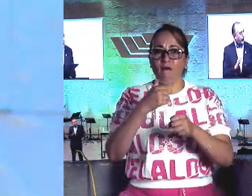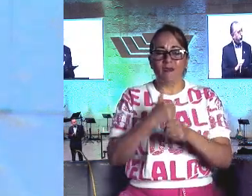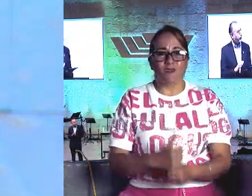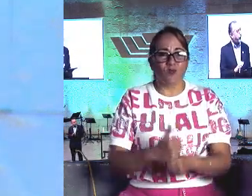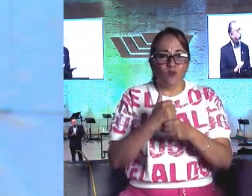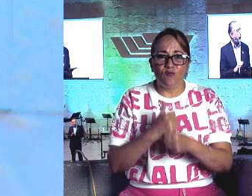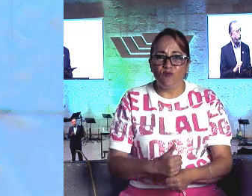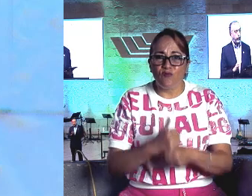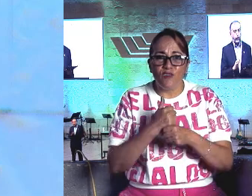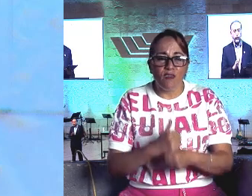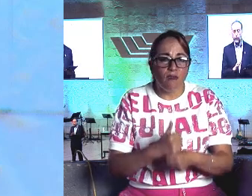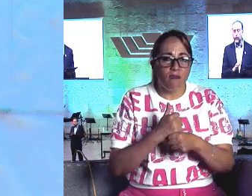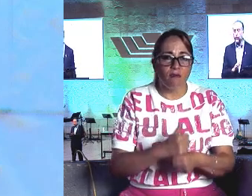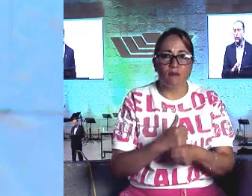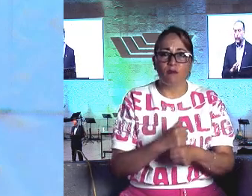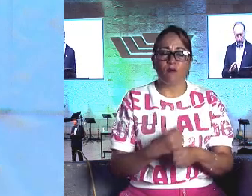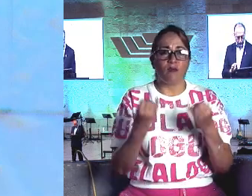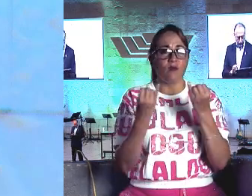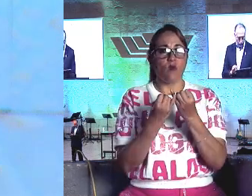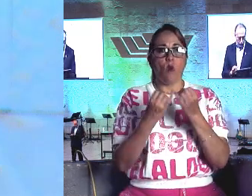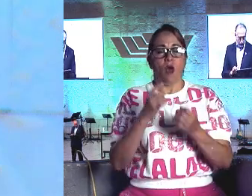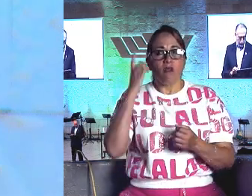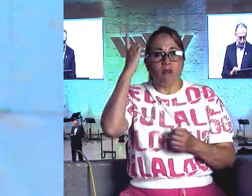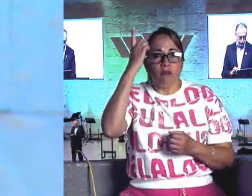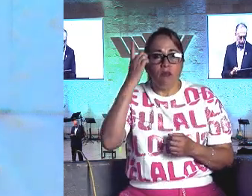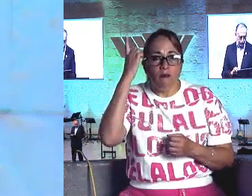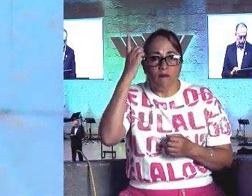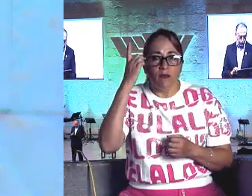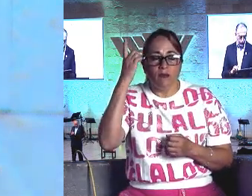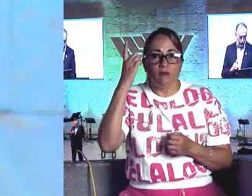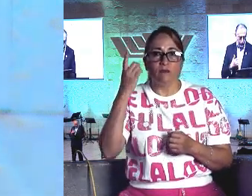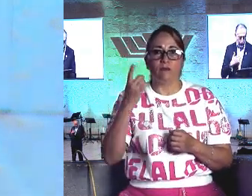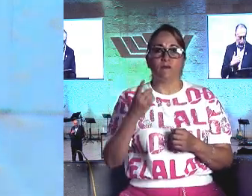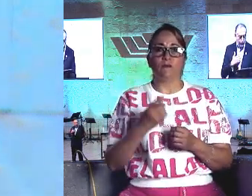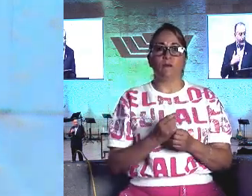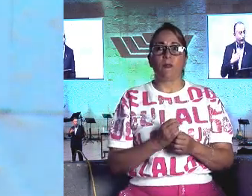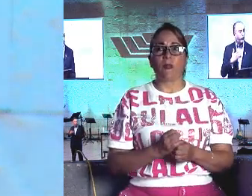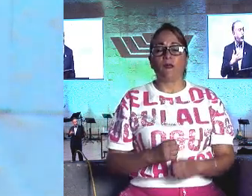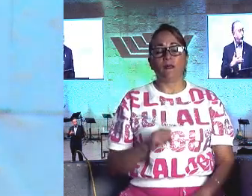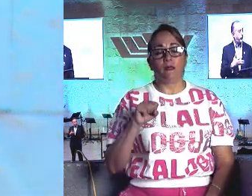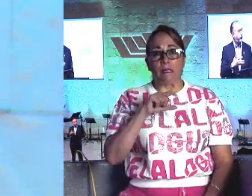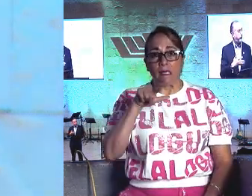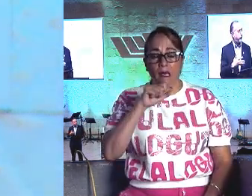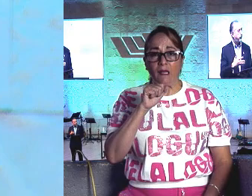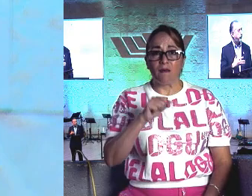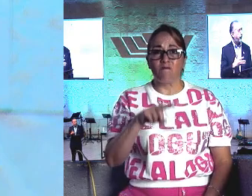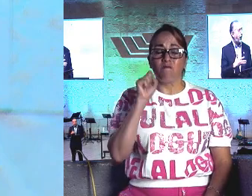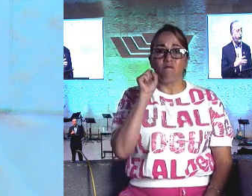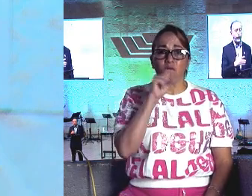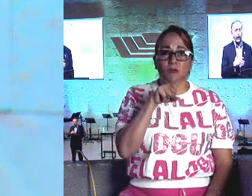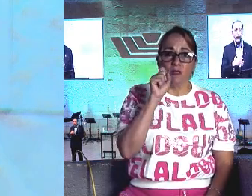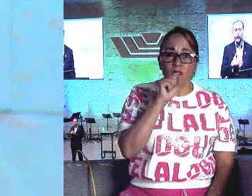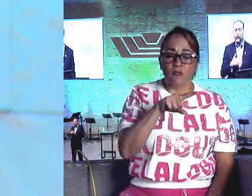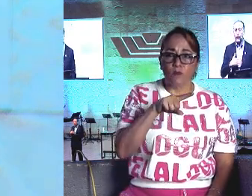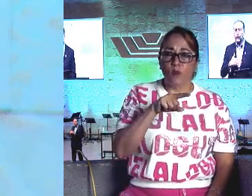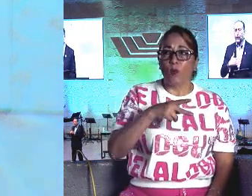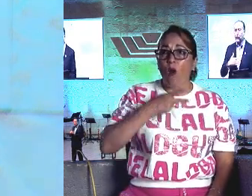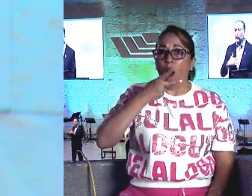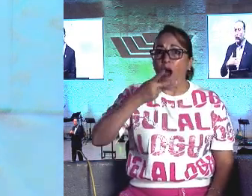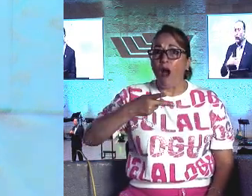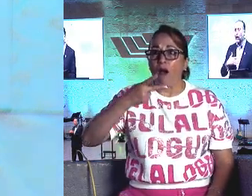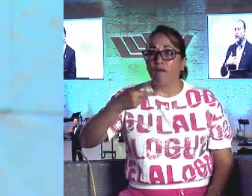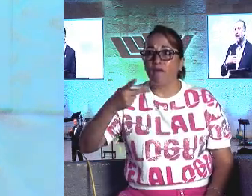había estado David en Adulam y él mismo habla de